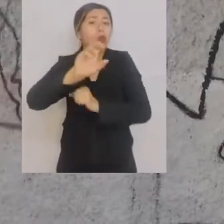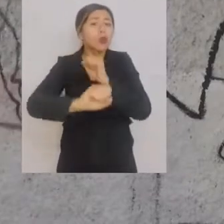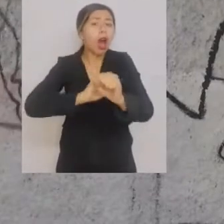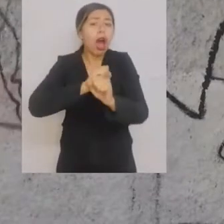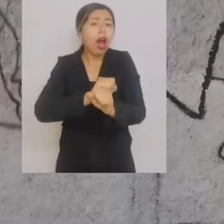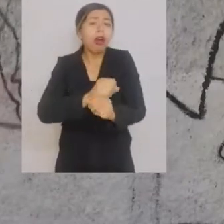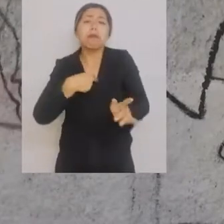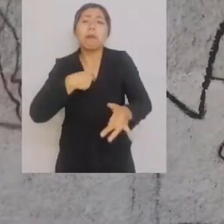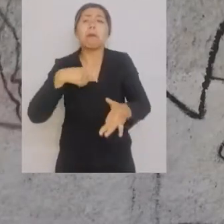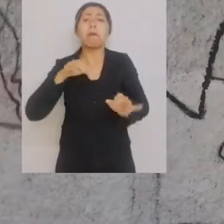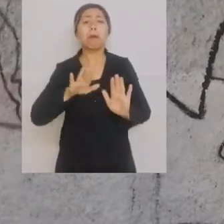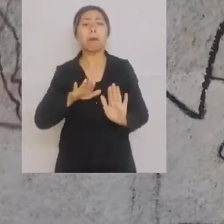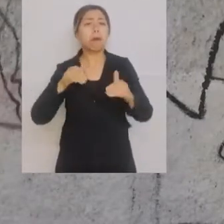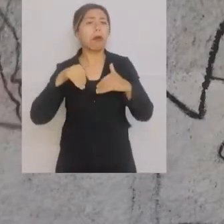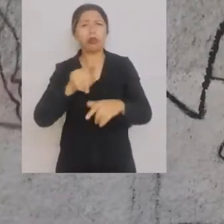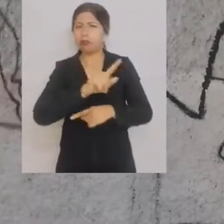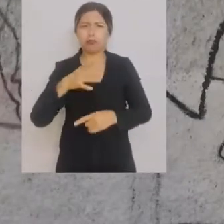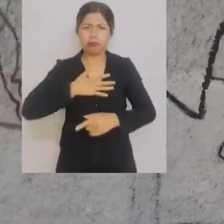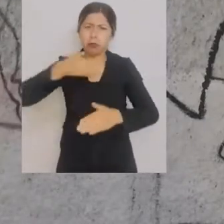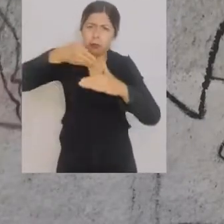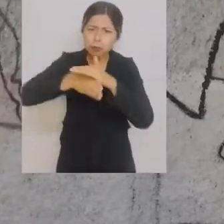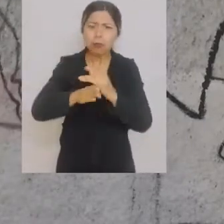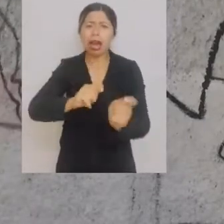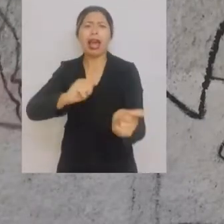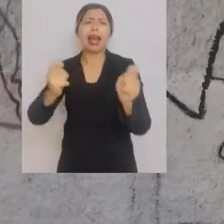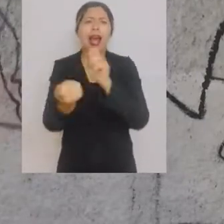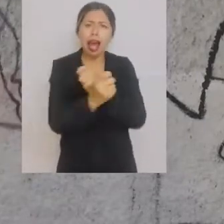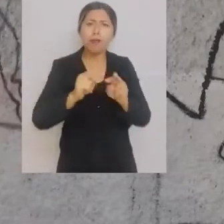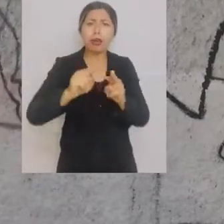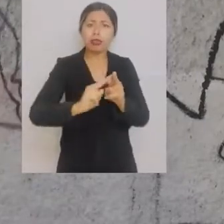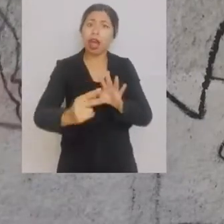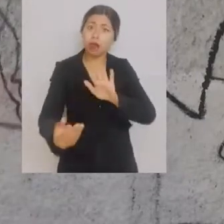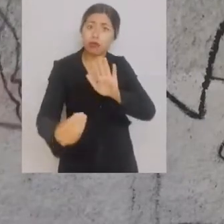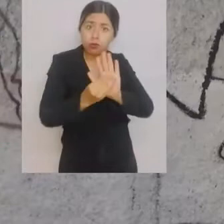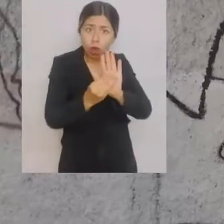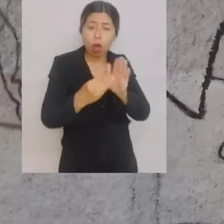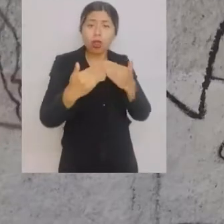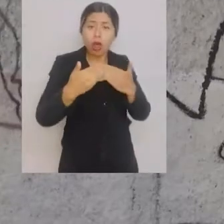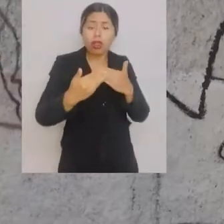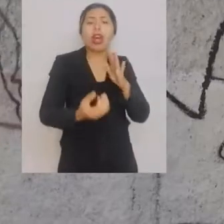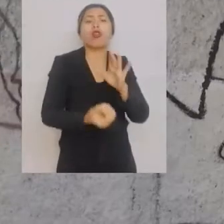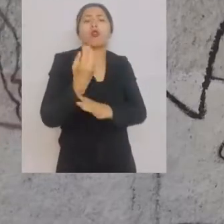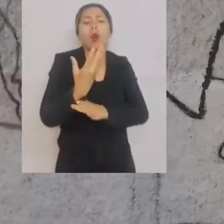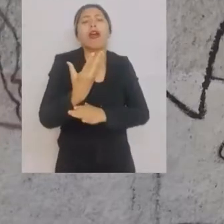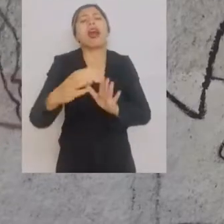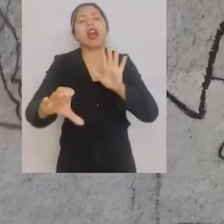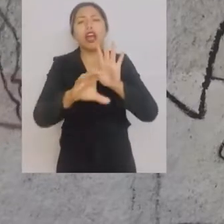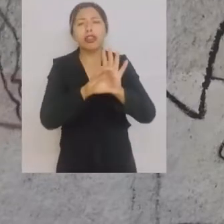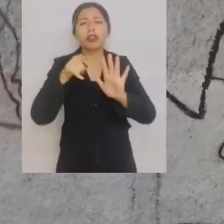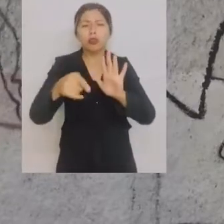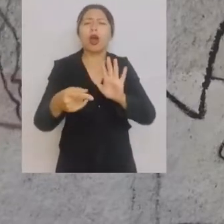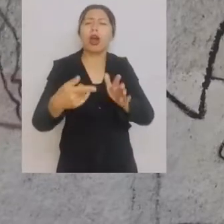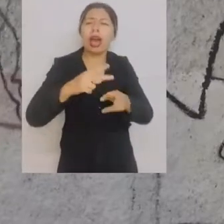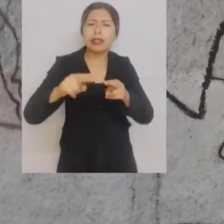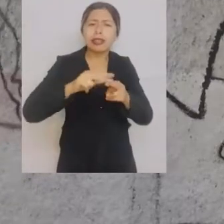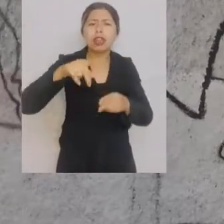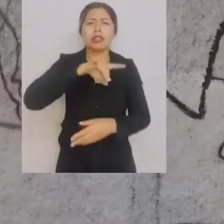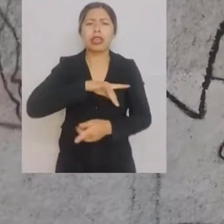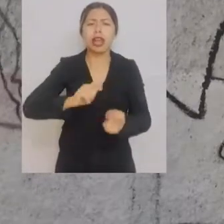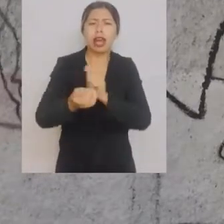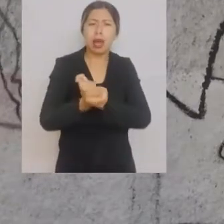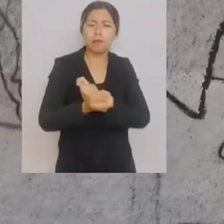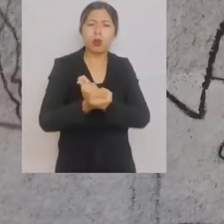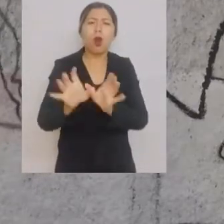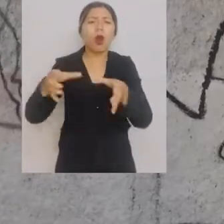mismo, yo no quiero estar ahí apitutado 8 años. Quiero llegar para hacer los cambios y apoyar la demanda que el pueblo de Chile está graficando